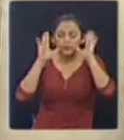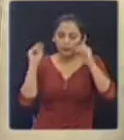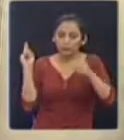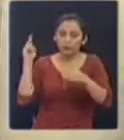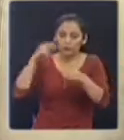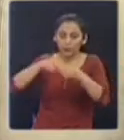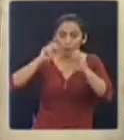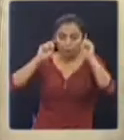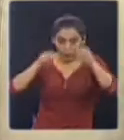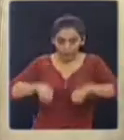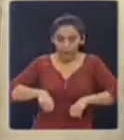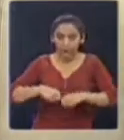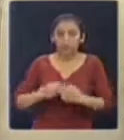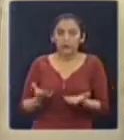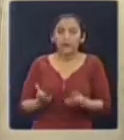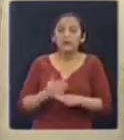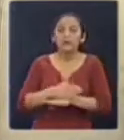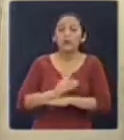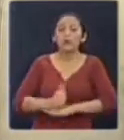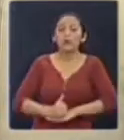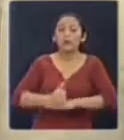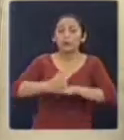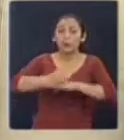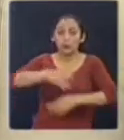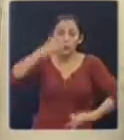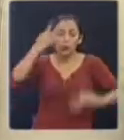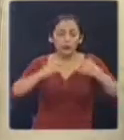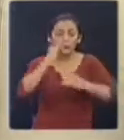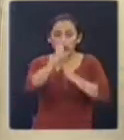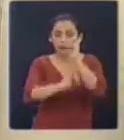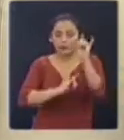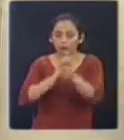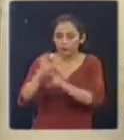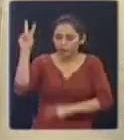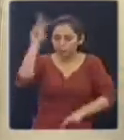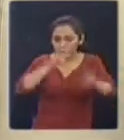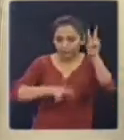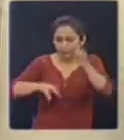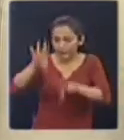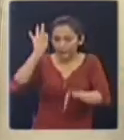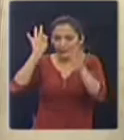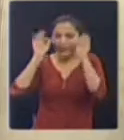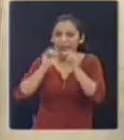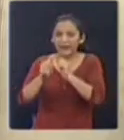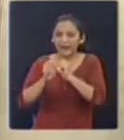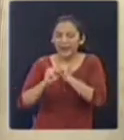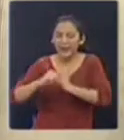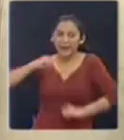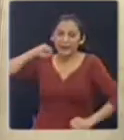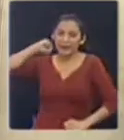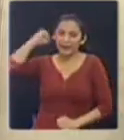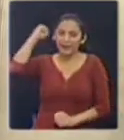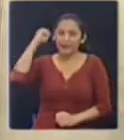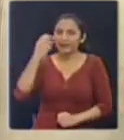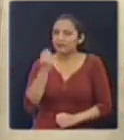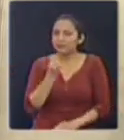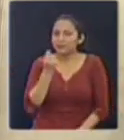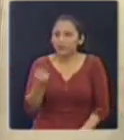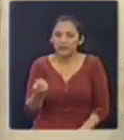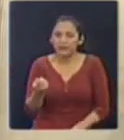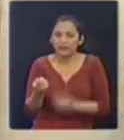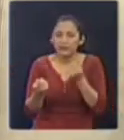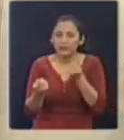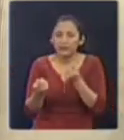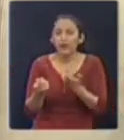por jurados, tanto nacionales como internacionales. Pero solo hay una diferencia, Fernando, en el premio. Este año habrá un primer premio de $10,000 para el